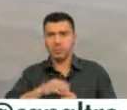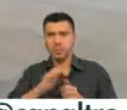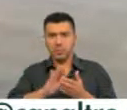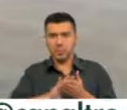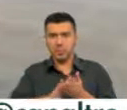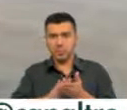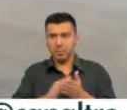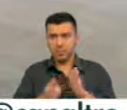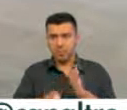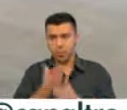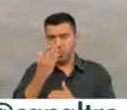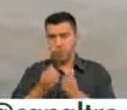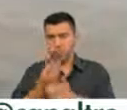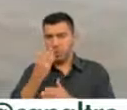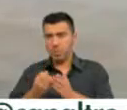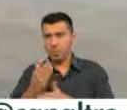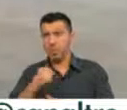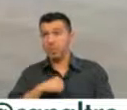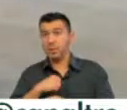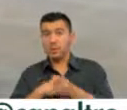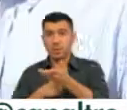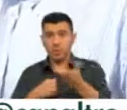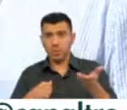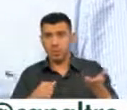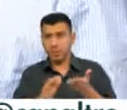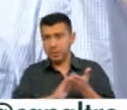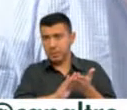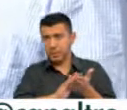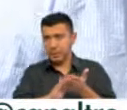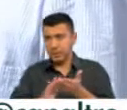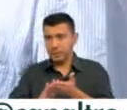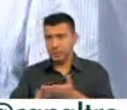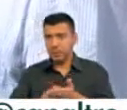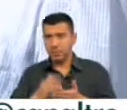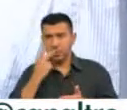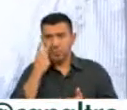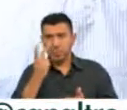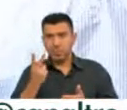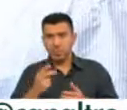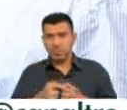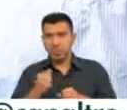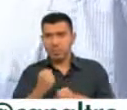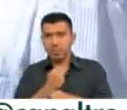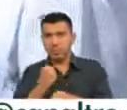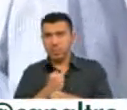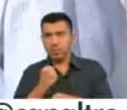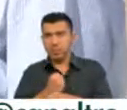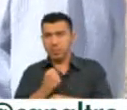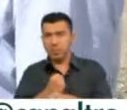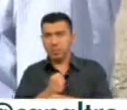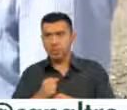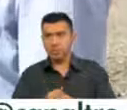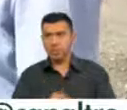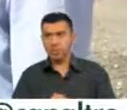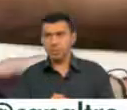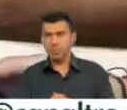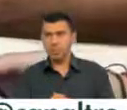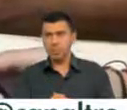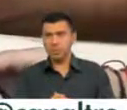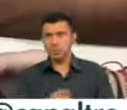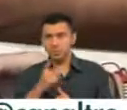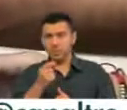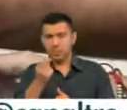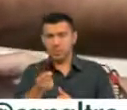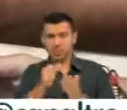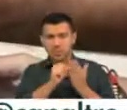que las autoridades y representantes de ocaña hicieron al lugar se evidenció el avance de los trabajos está programado que dentro de dos